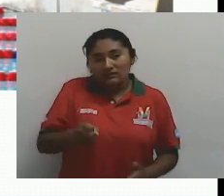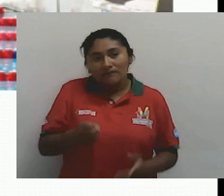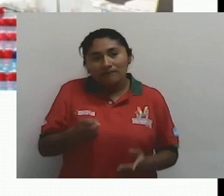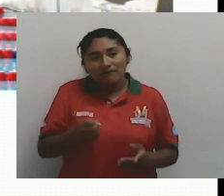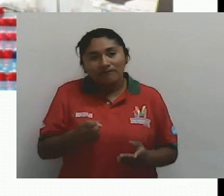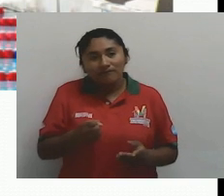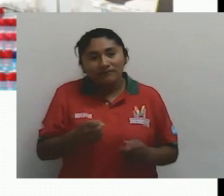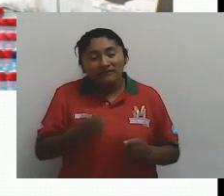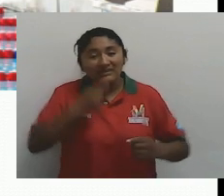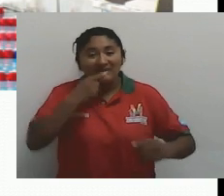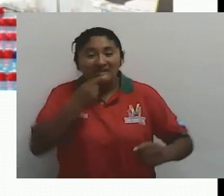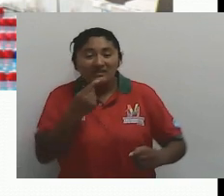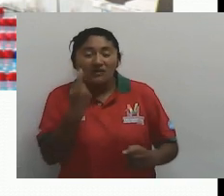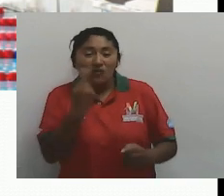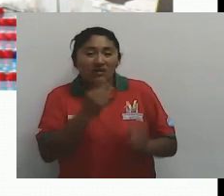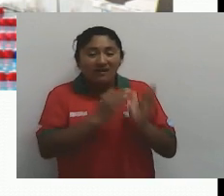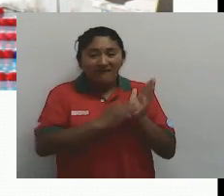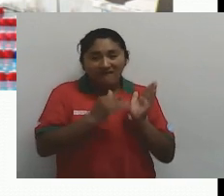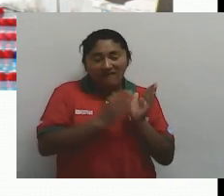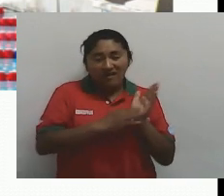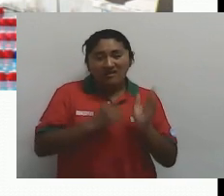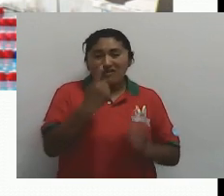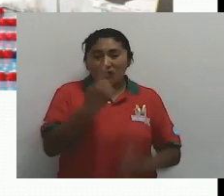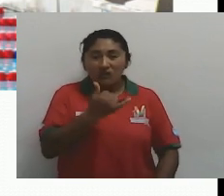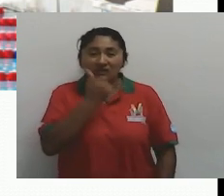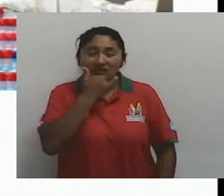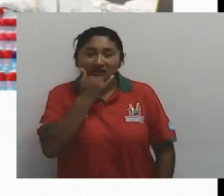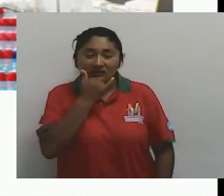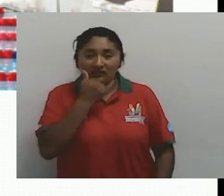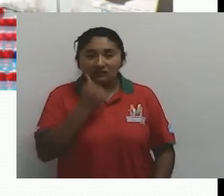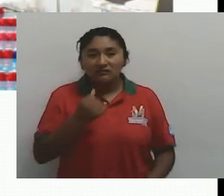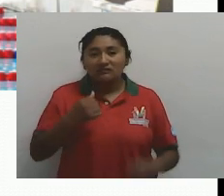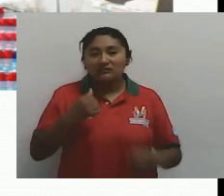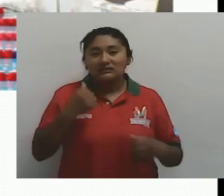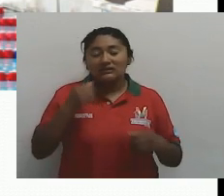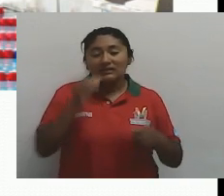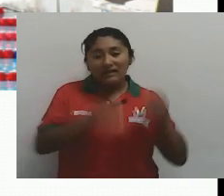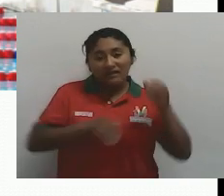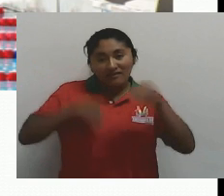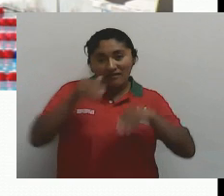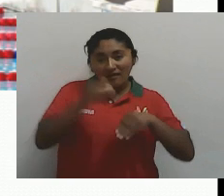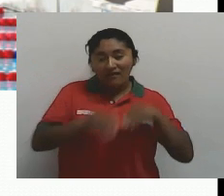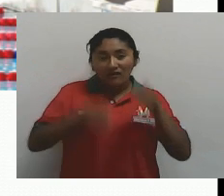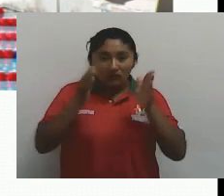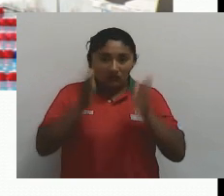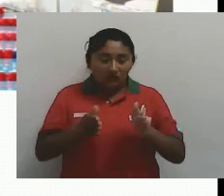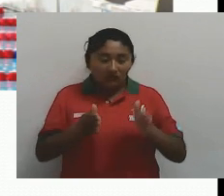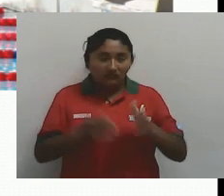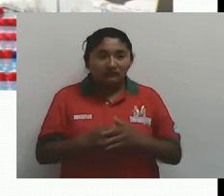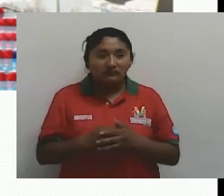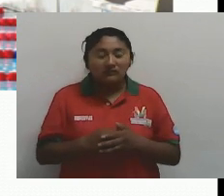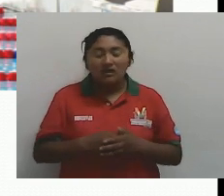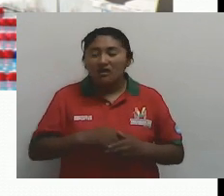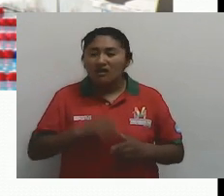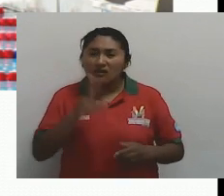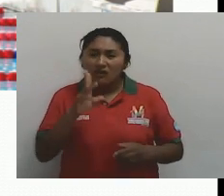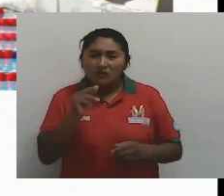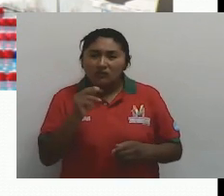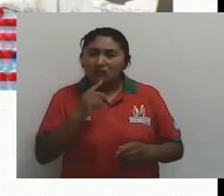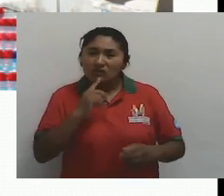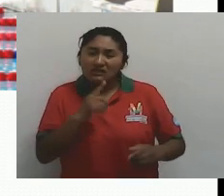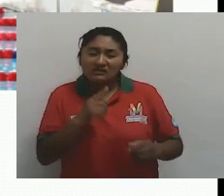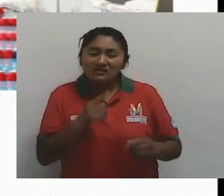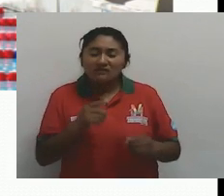la falta, no significa que ya procede la descalificación. El que toma la decisión y el que